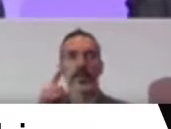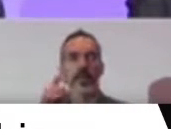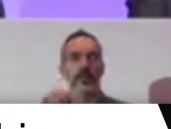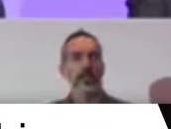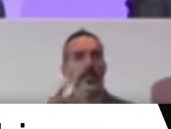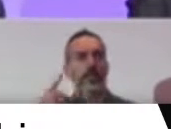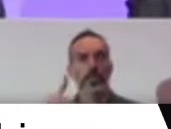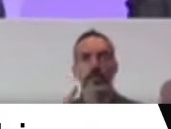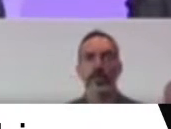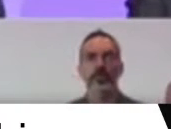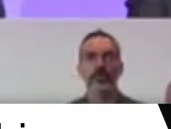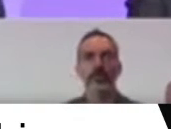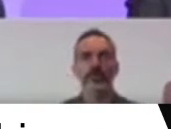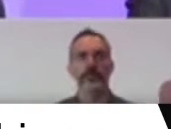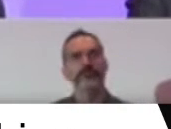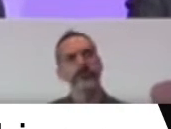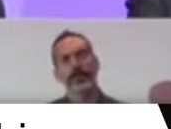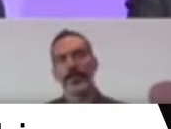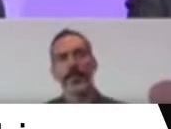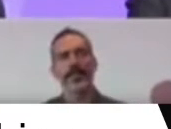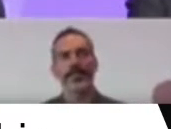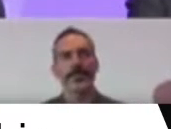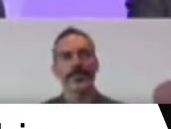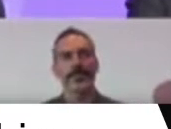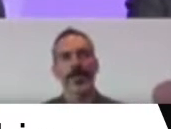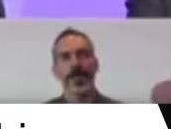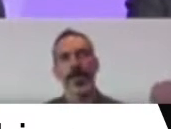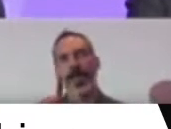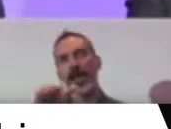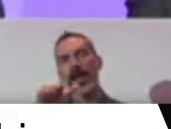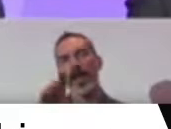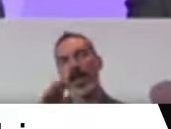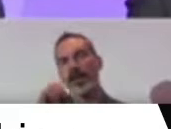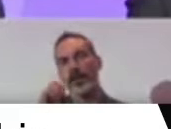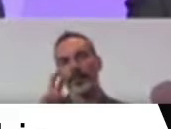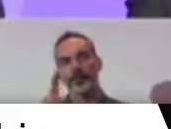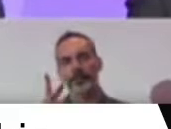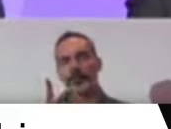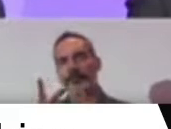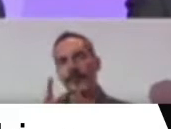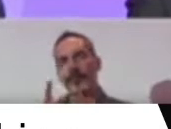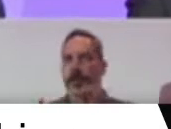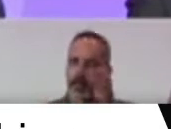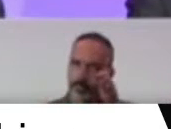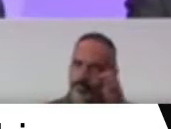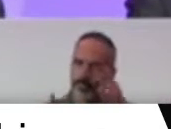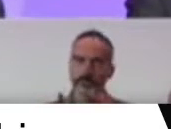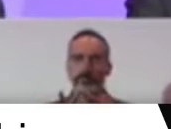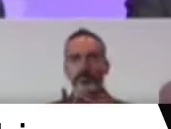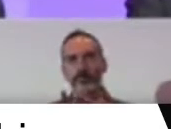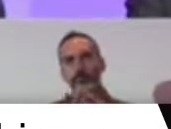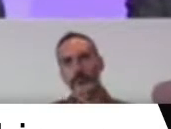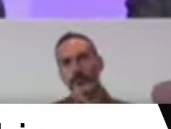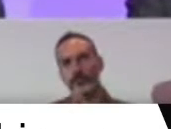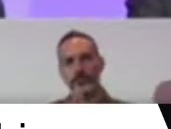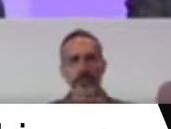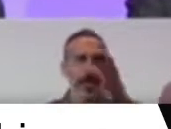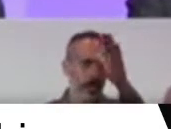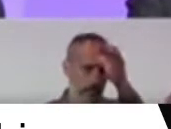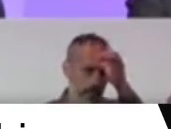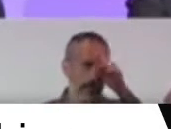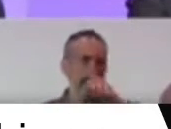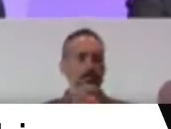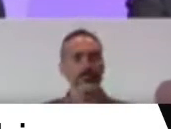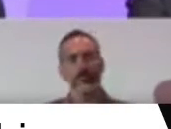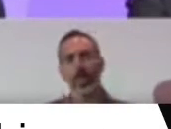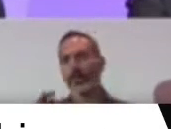Puebla y el área metropolitana. Recordarás, gobernador, que hace un año, en mi toma de protesta,